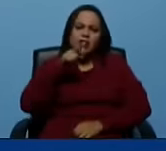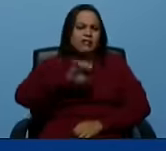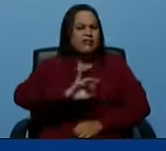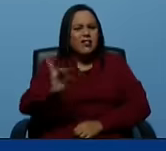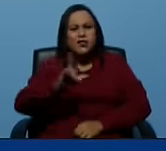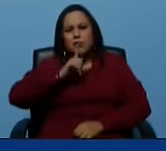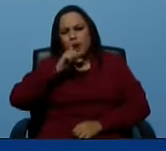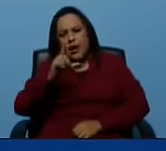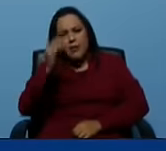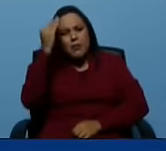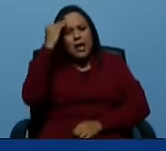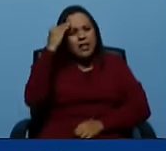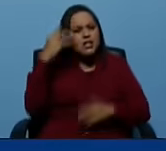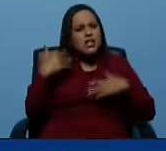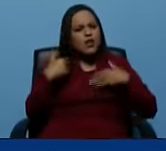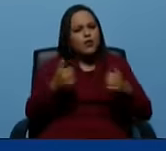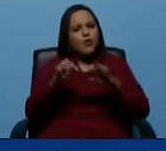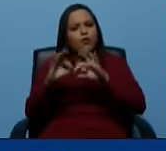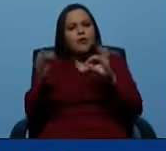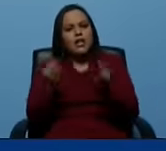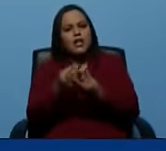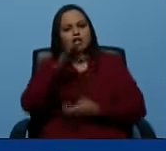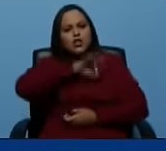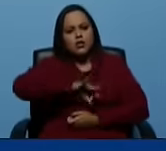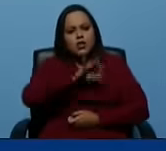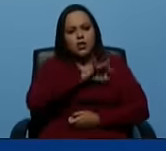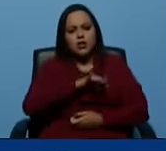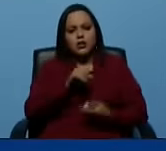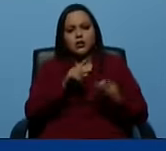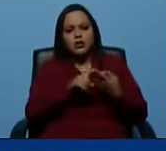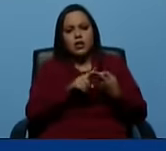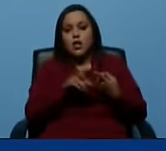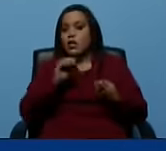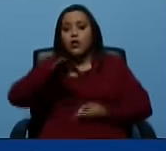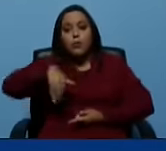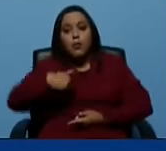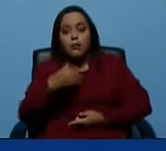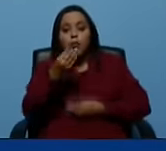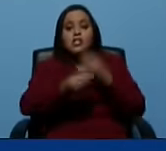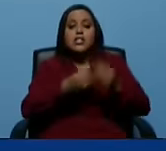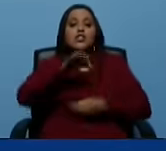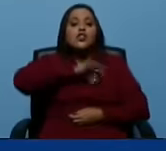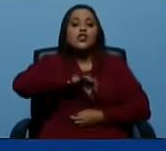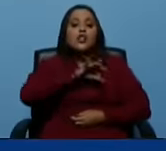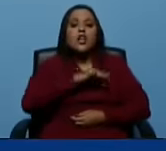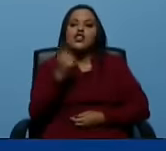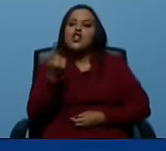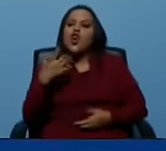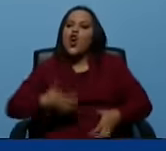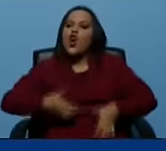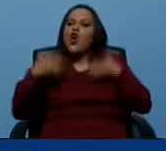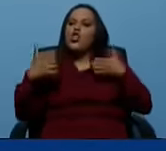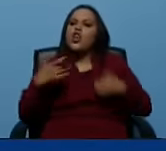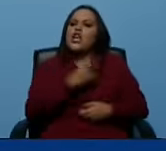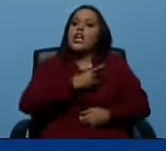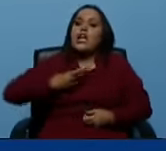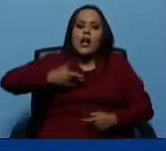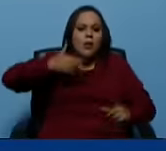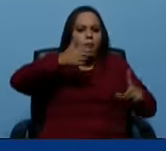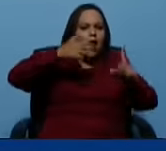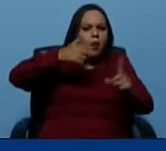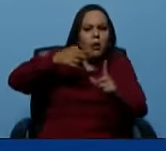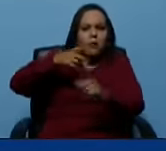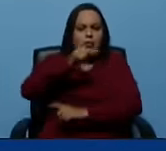para la mente, la salud, la familia y la sociedad. No podemos basar una sociedad en el odio, en el deseo de matar al adversario.